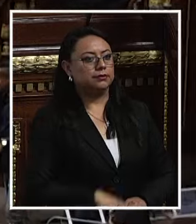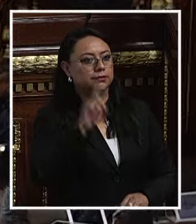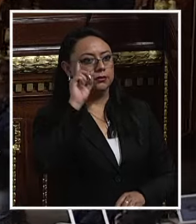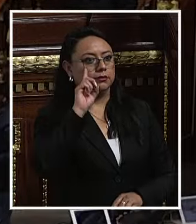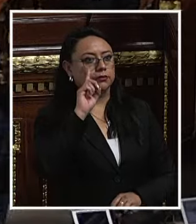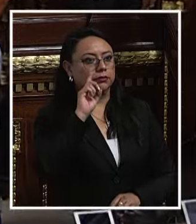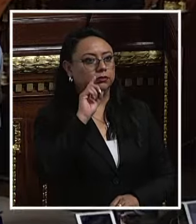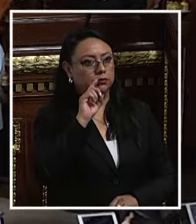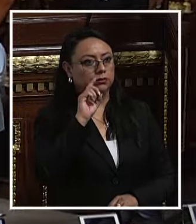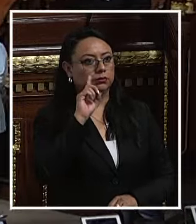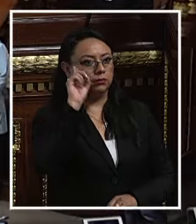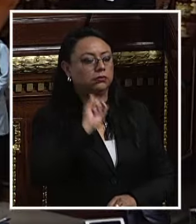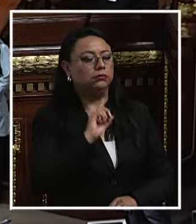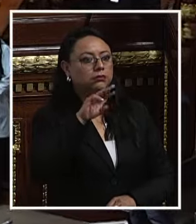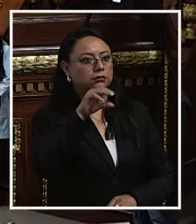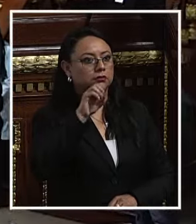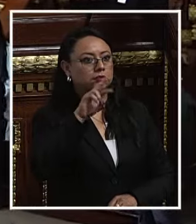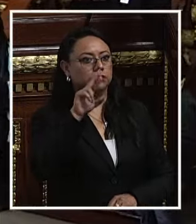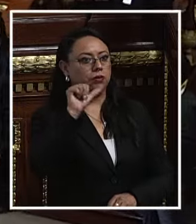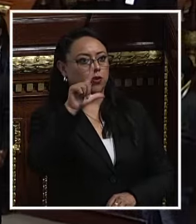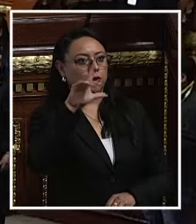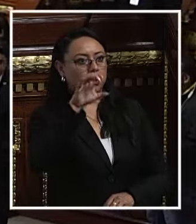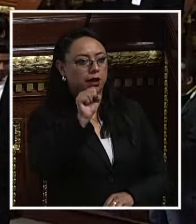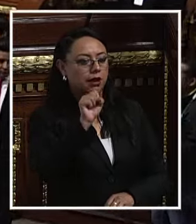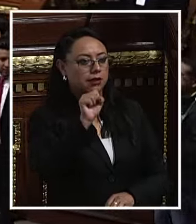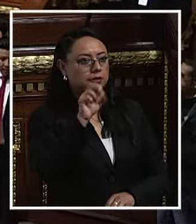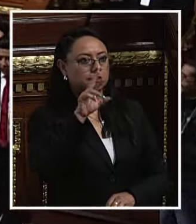Morales Ramos María del Rosario.